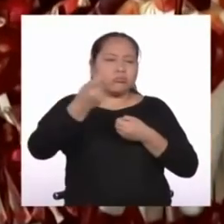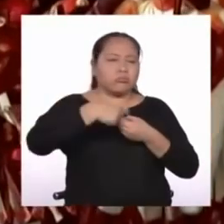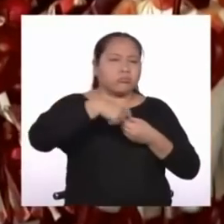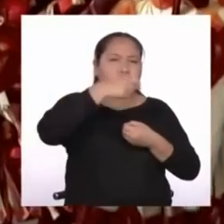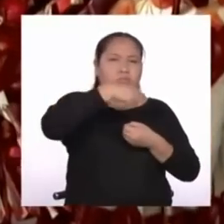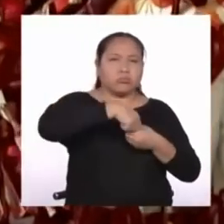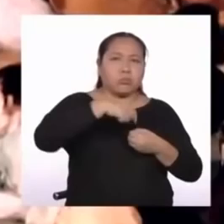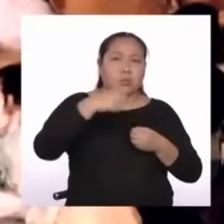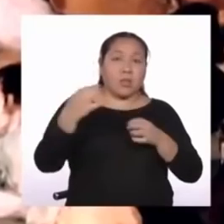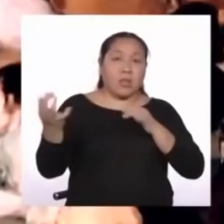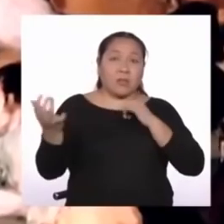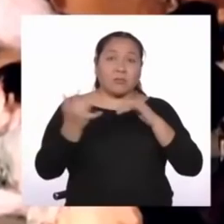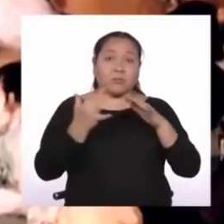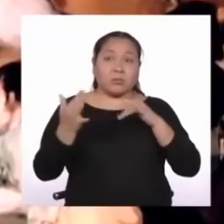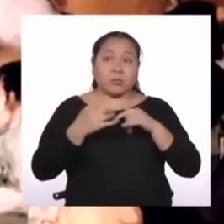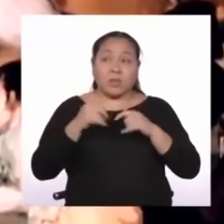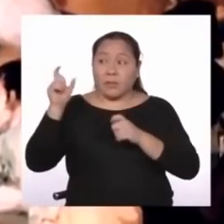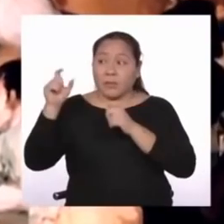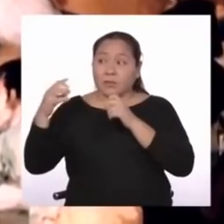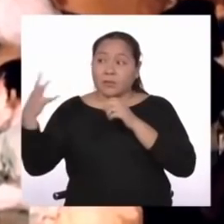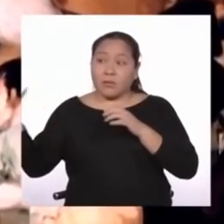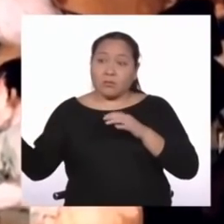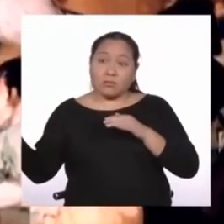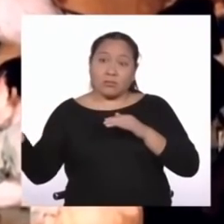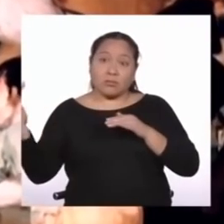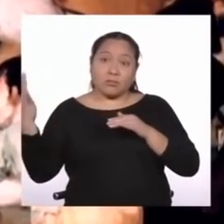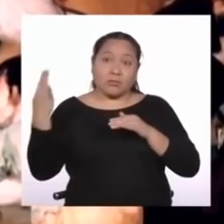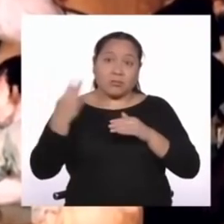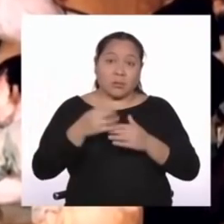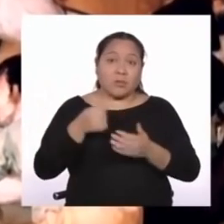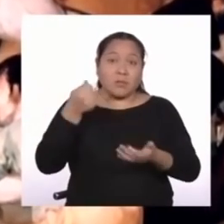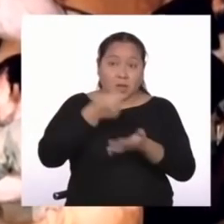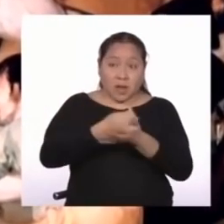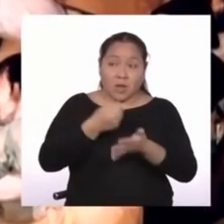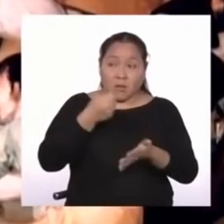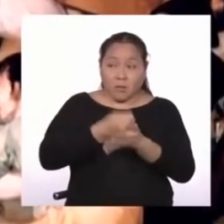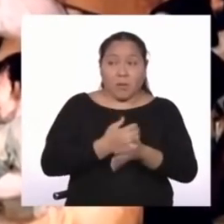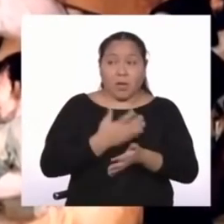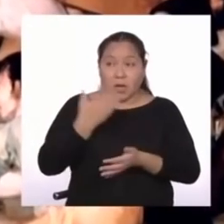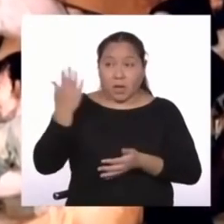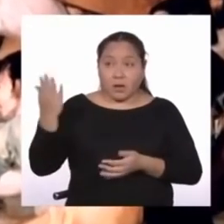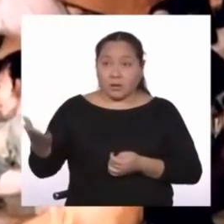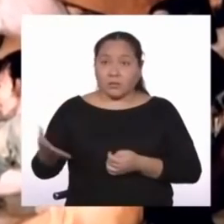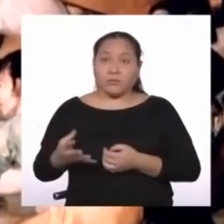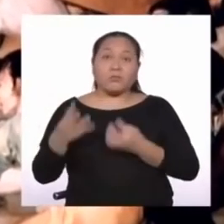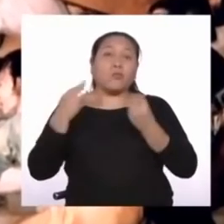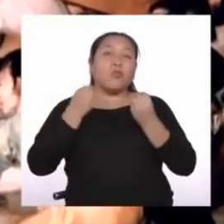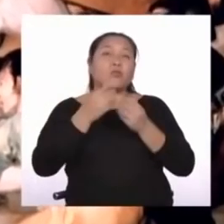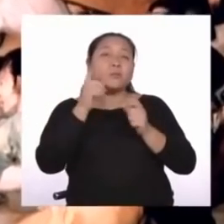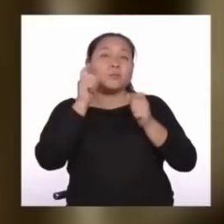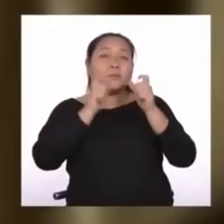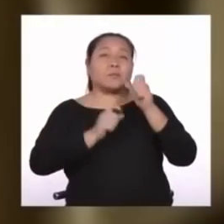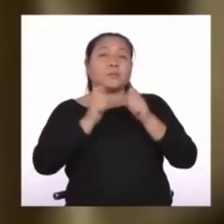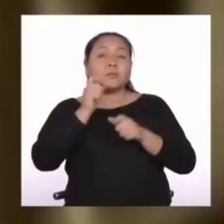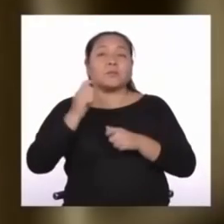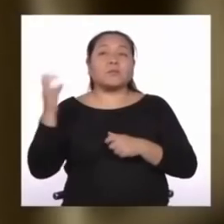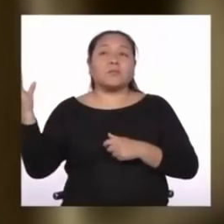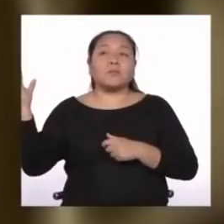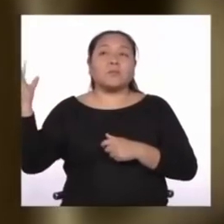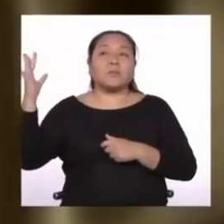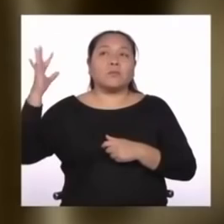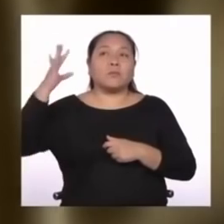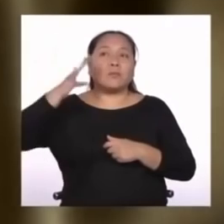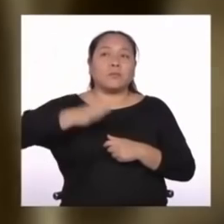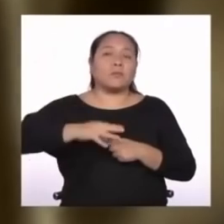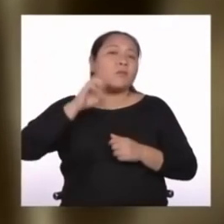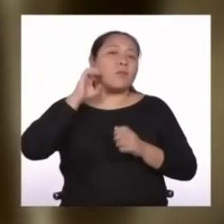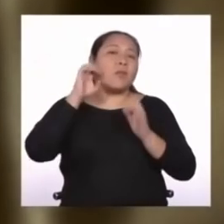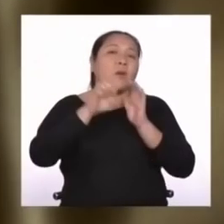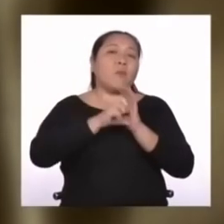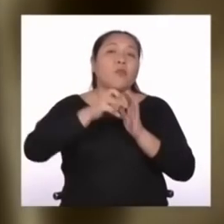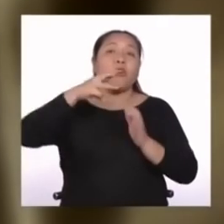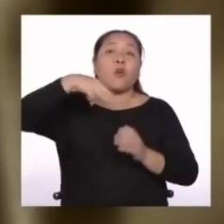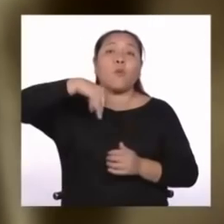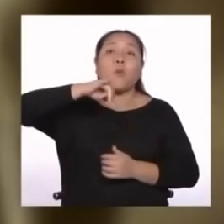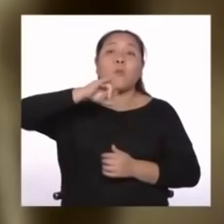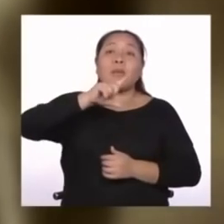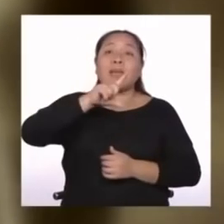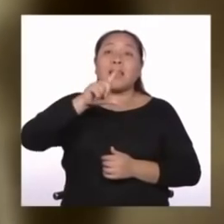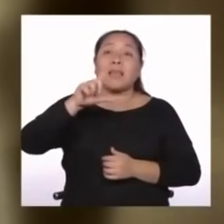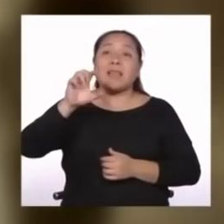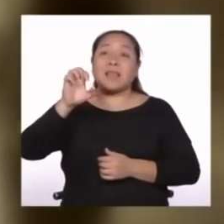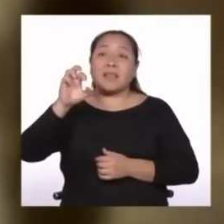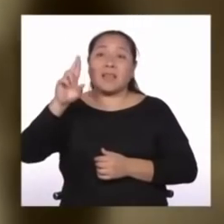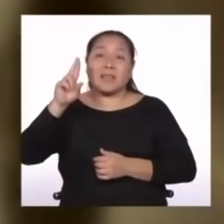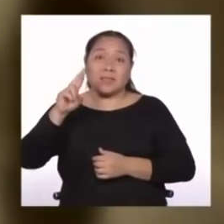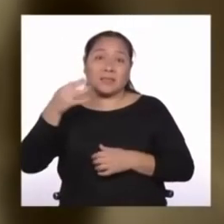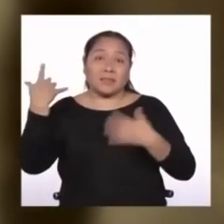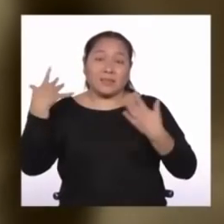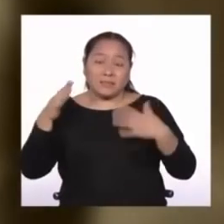guerra, la gente se moviliza y tiene una comisión, tiene un sueldo. Entonces muchas de las personas que vienen, como Guillermo Miller, son veteranos de